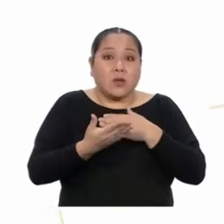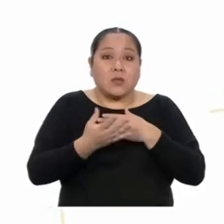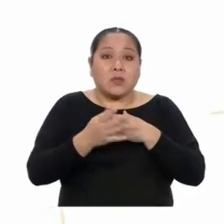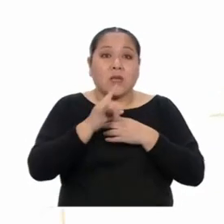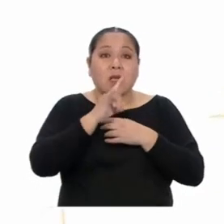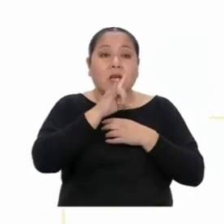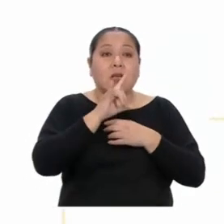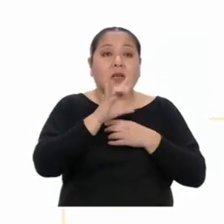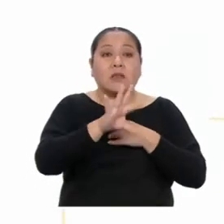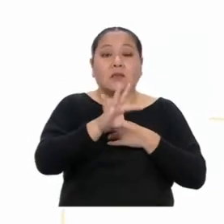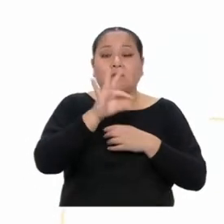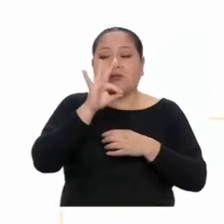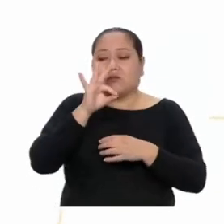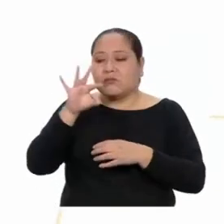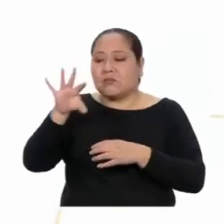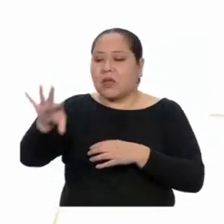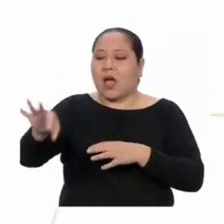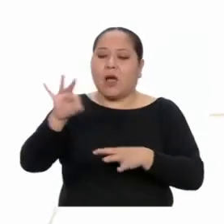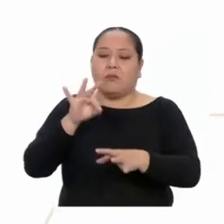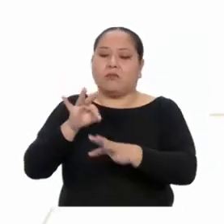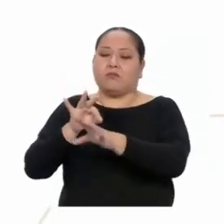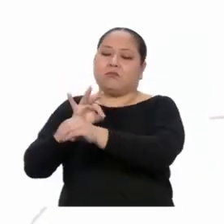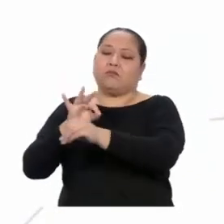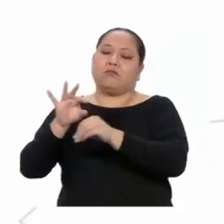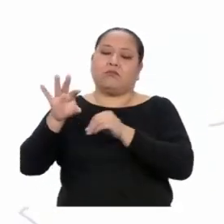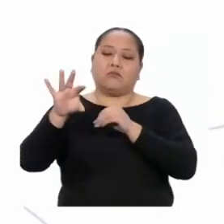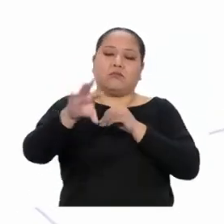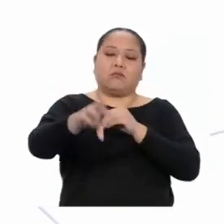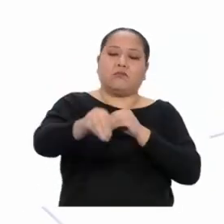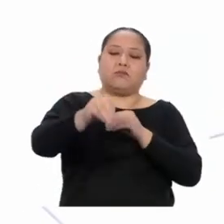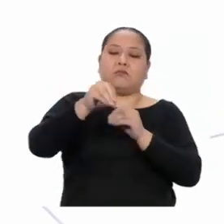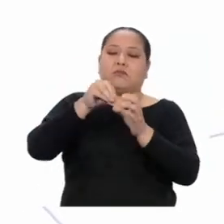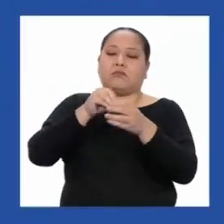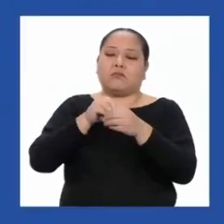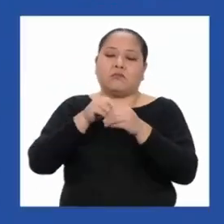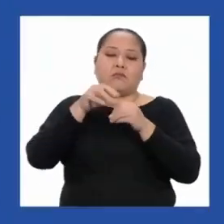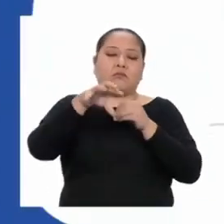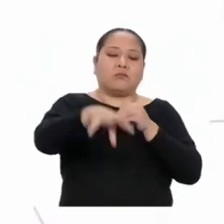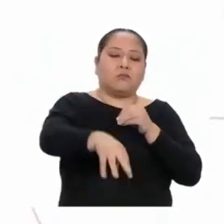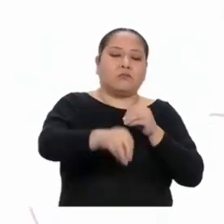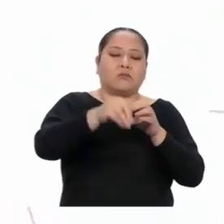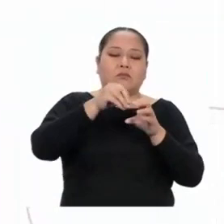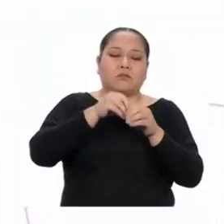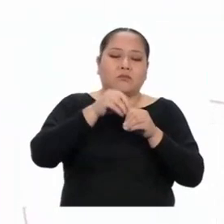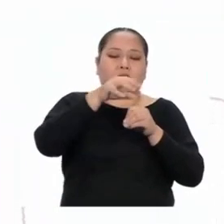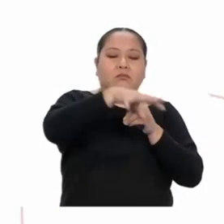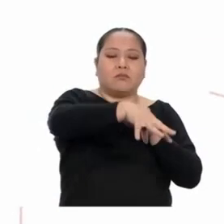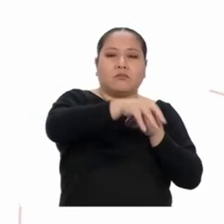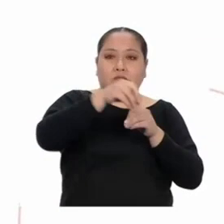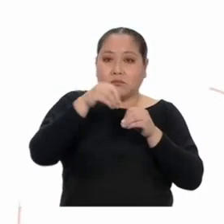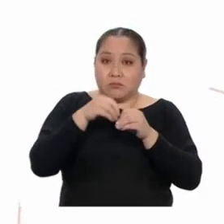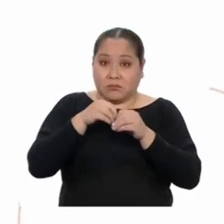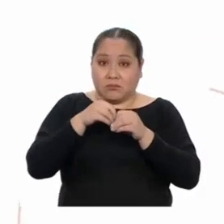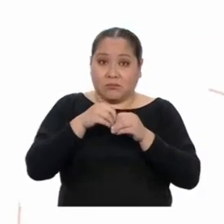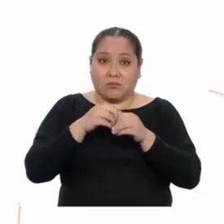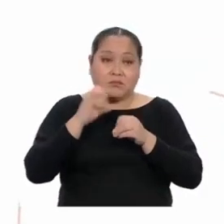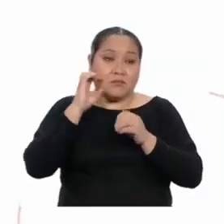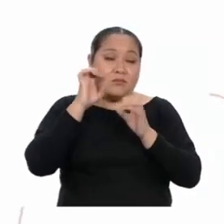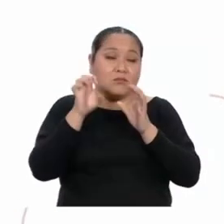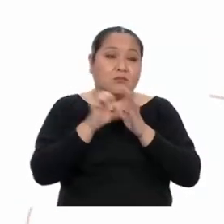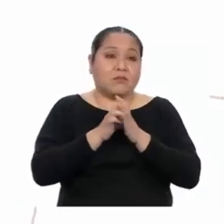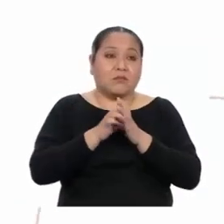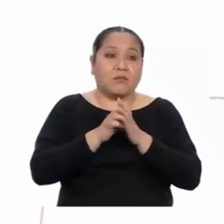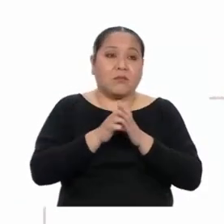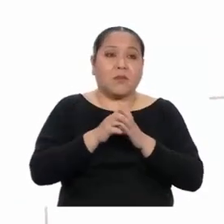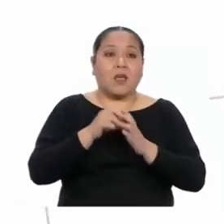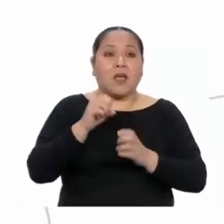muestreo aleatorio simple para elegir a los miembros de la muestra. Por ejemplo, de los